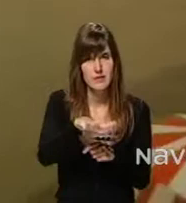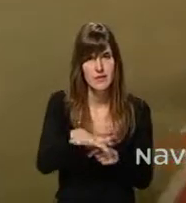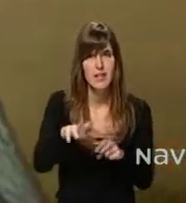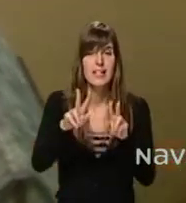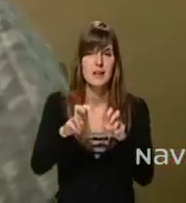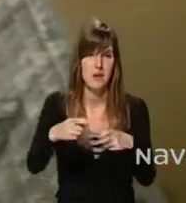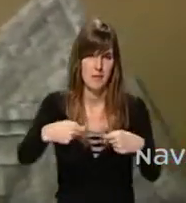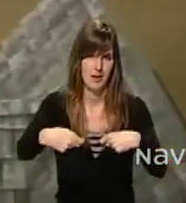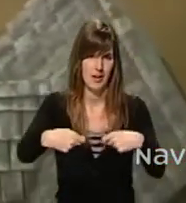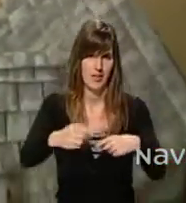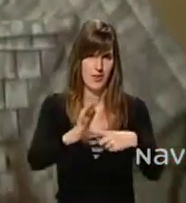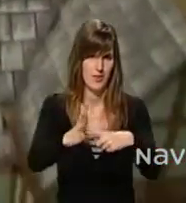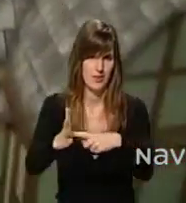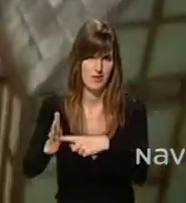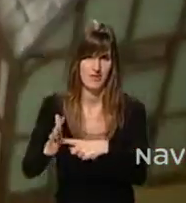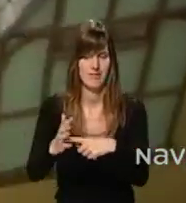mercadillo,